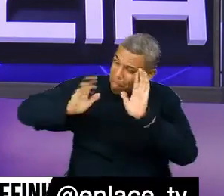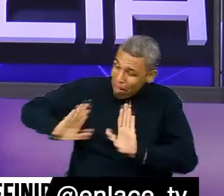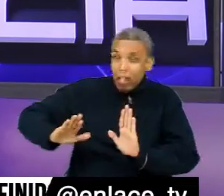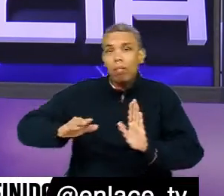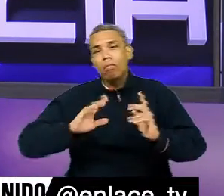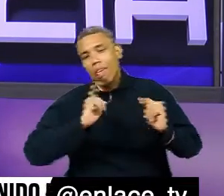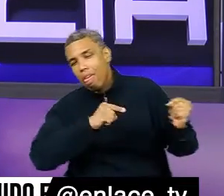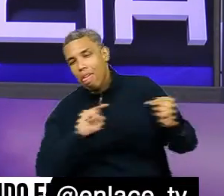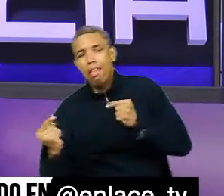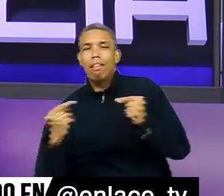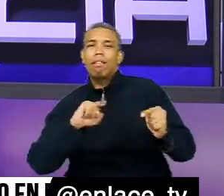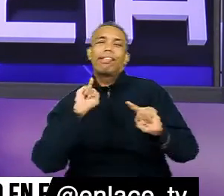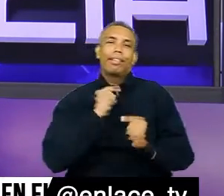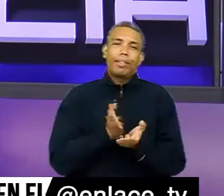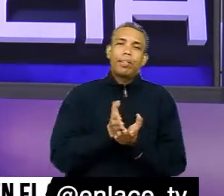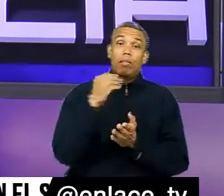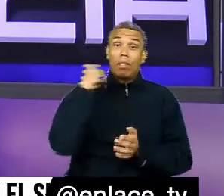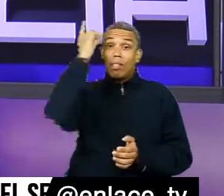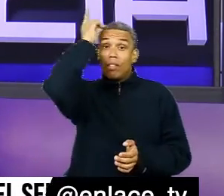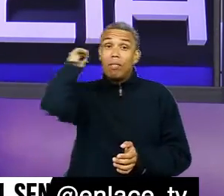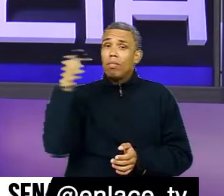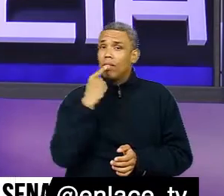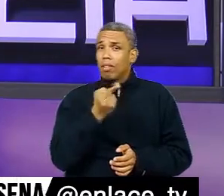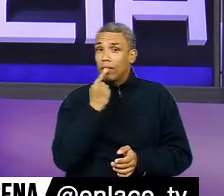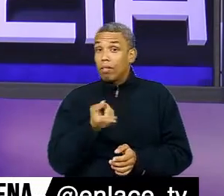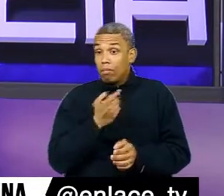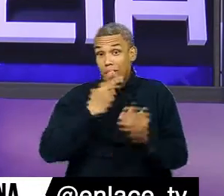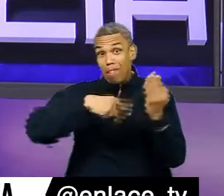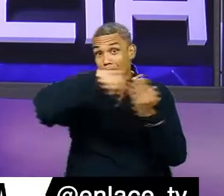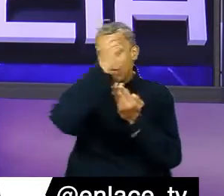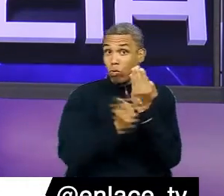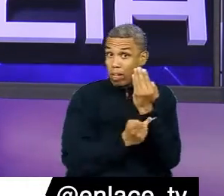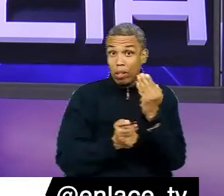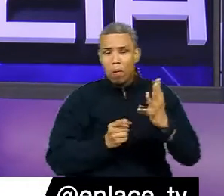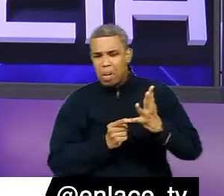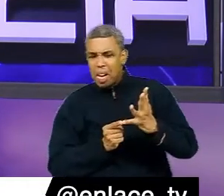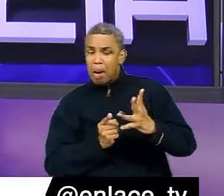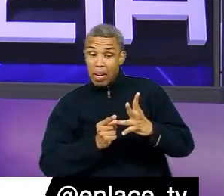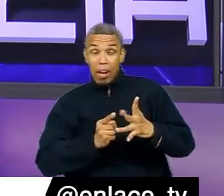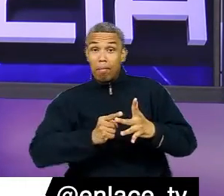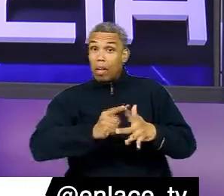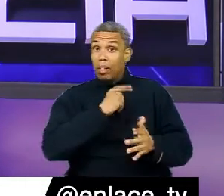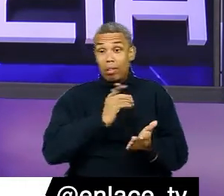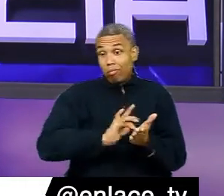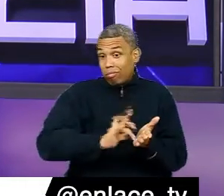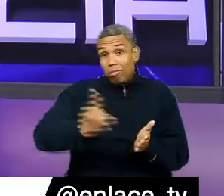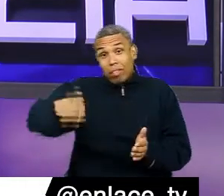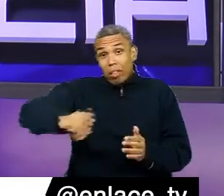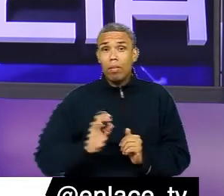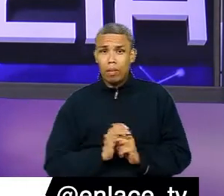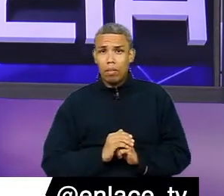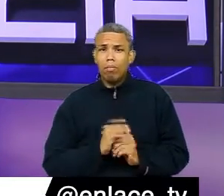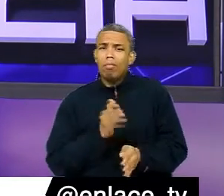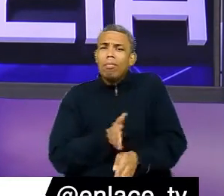corporación edilicia. El mandatario local asegura que son proyectos de acuerdo que no tienen trámite, a pesar de haber sido radicados en septiembre